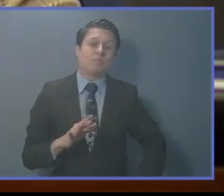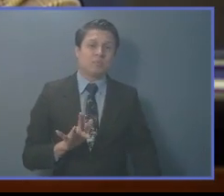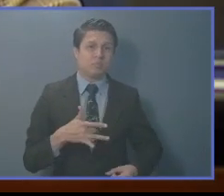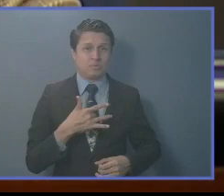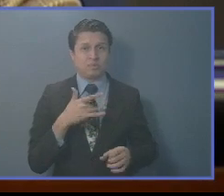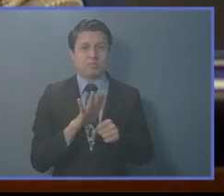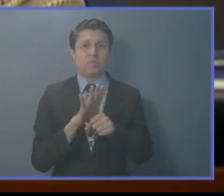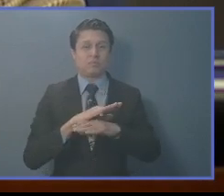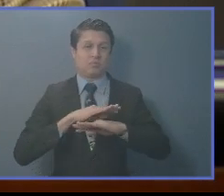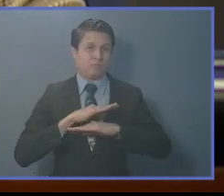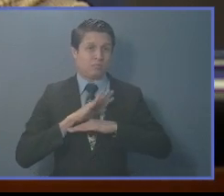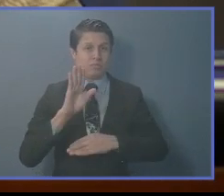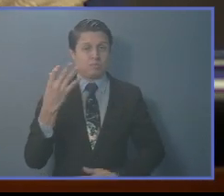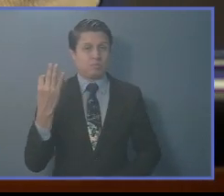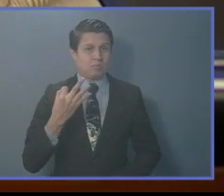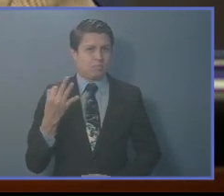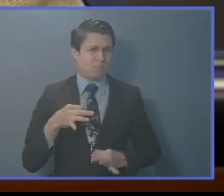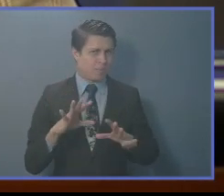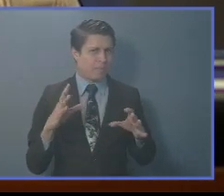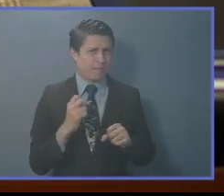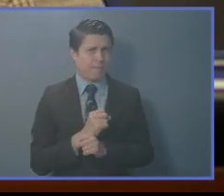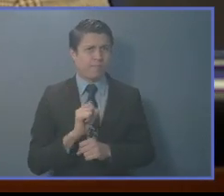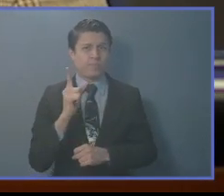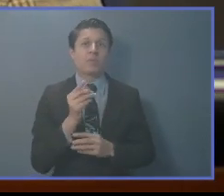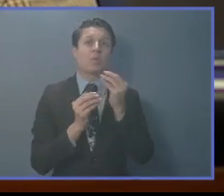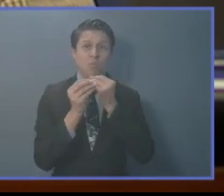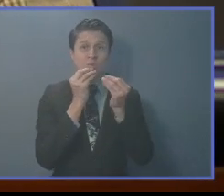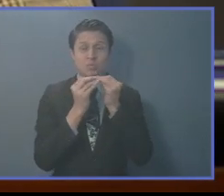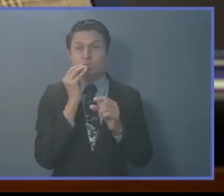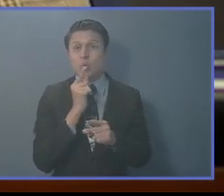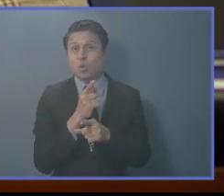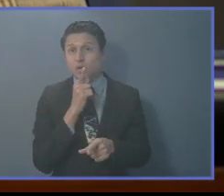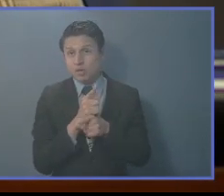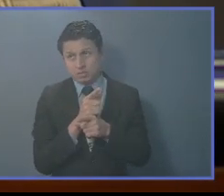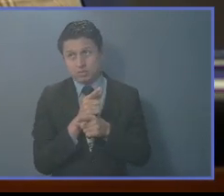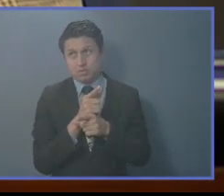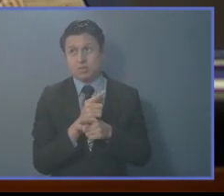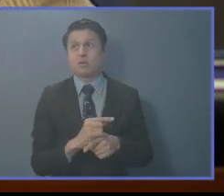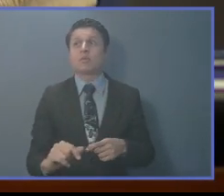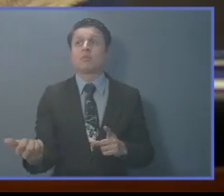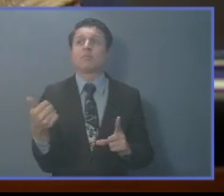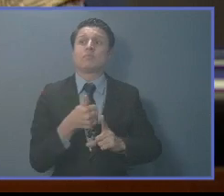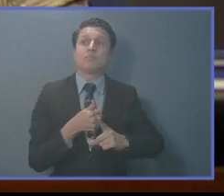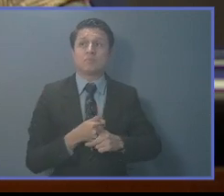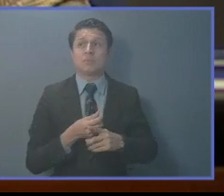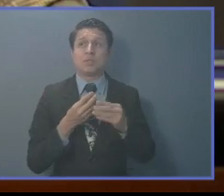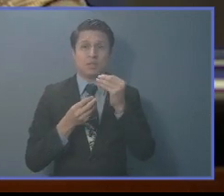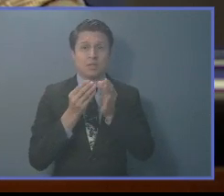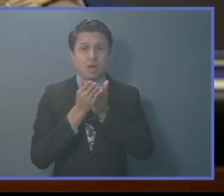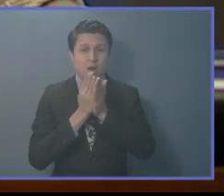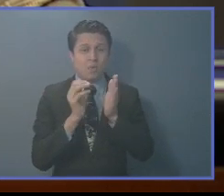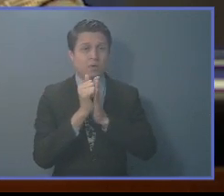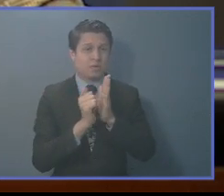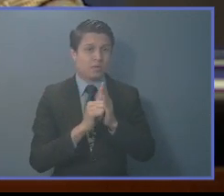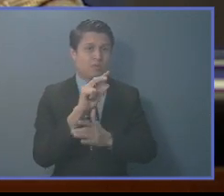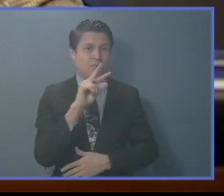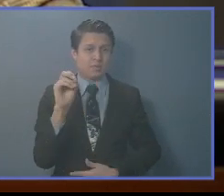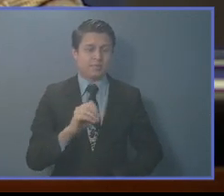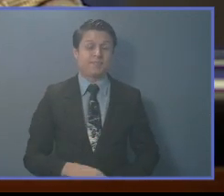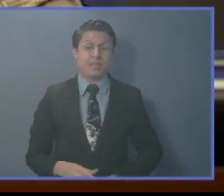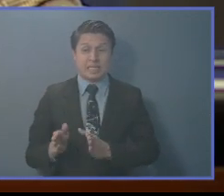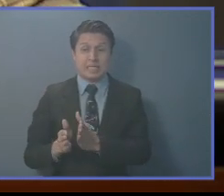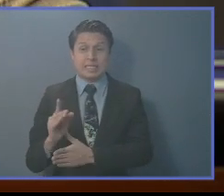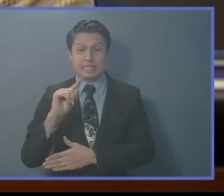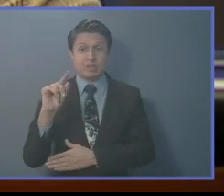sus necesidades mínimas de una alimentación adecuada. Suministro y abastecimiento de agua, artículo 20. La Administración Nacional de